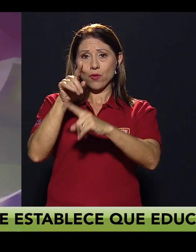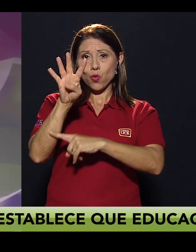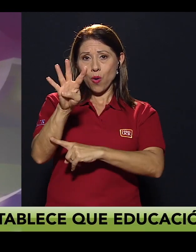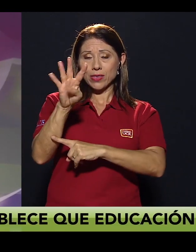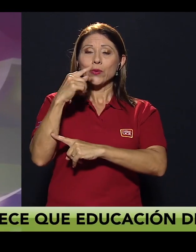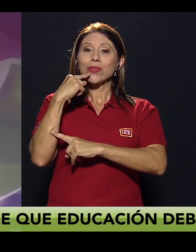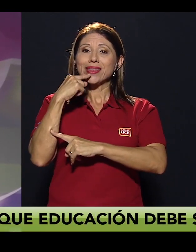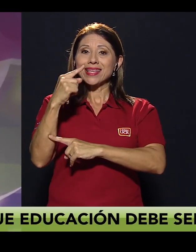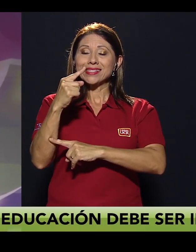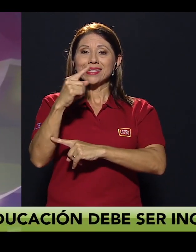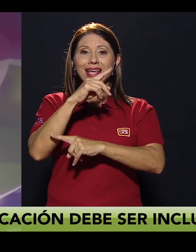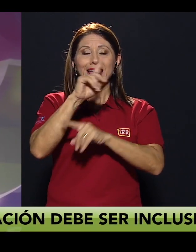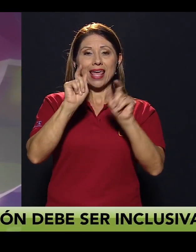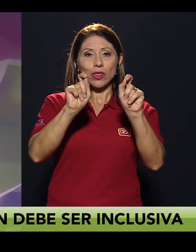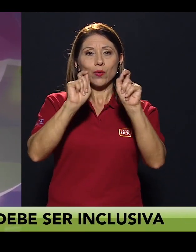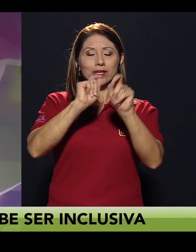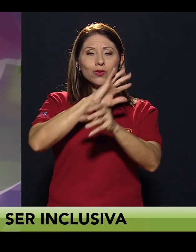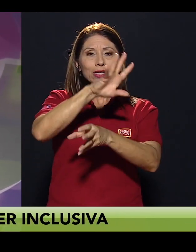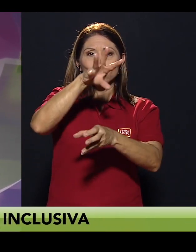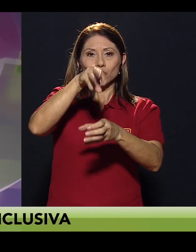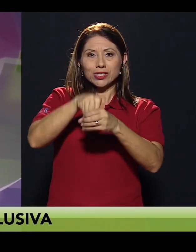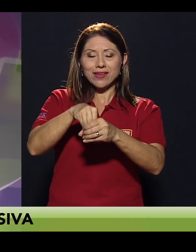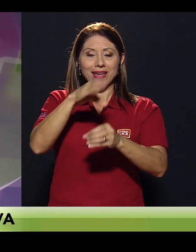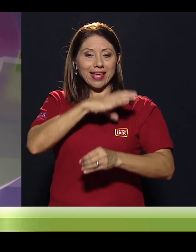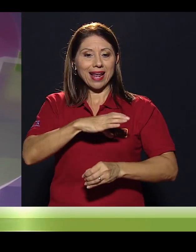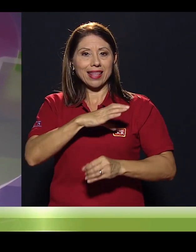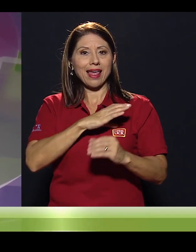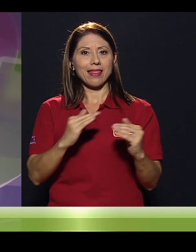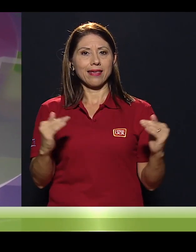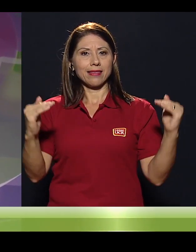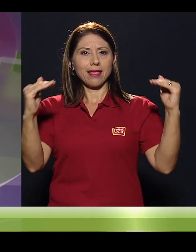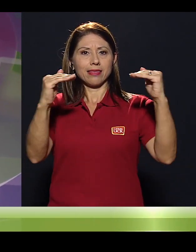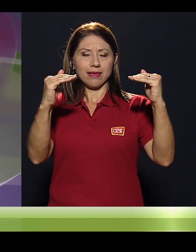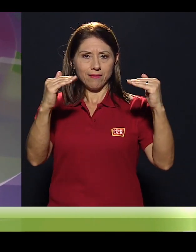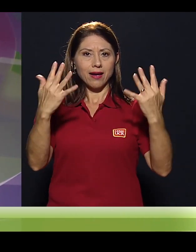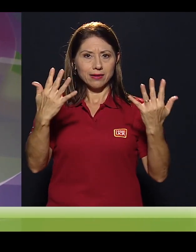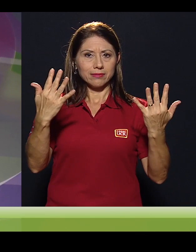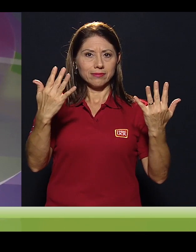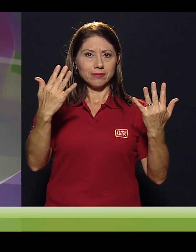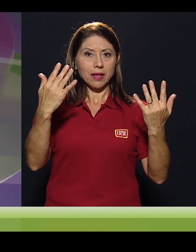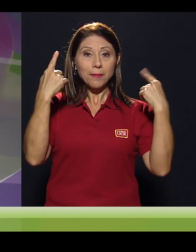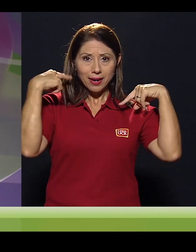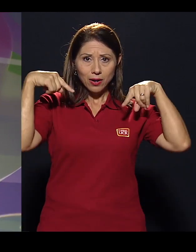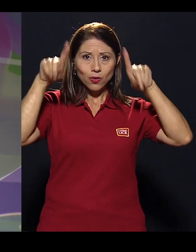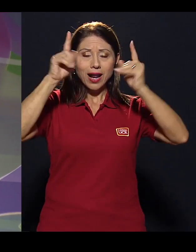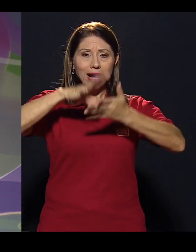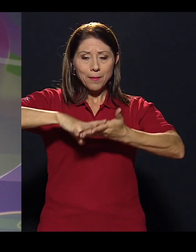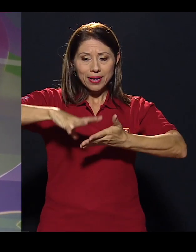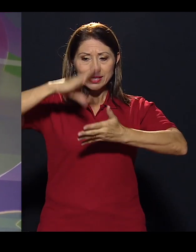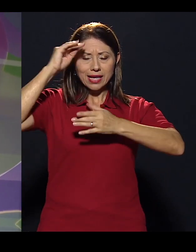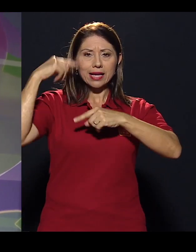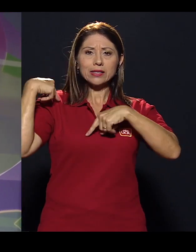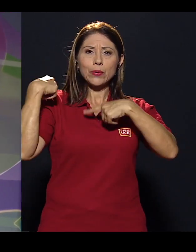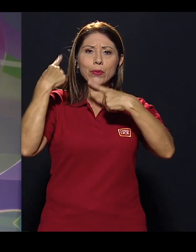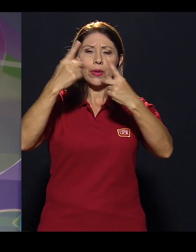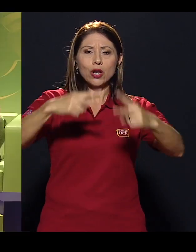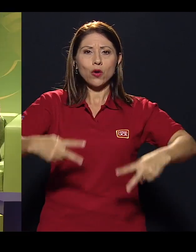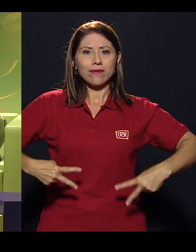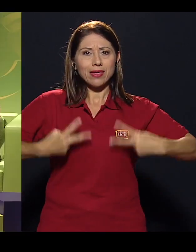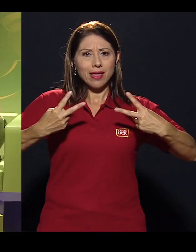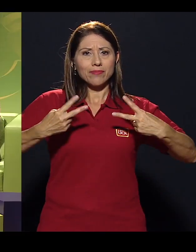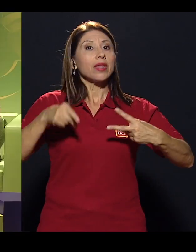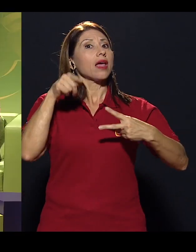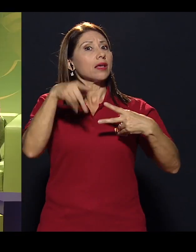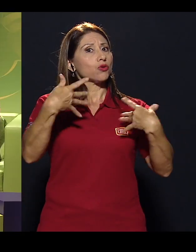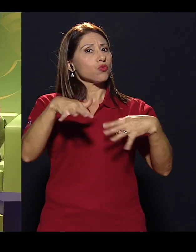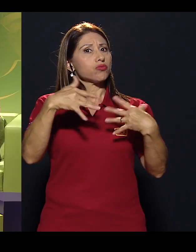es inclusiva, de calidad, equitativa y para lograr aprendizajes a lo largo de la vida,